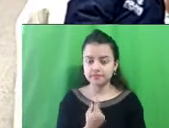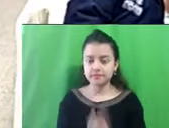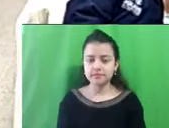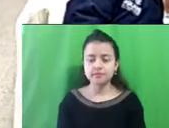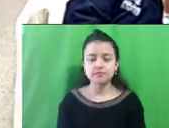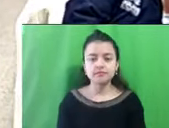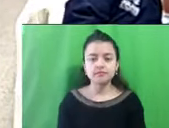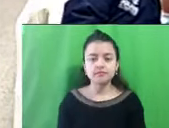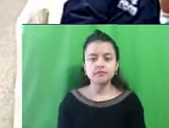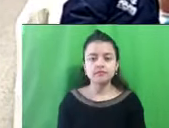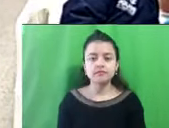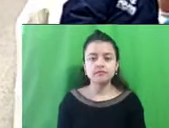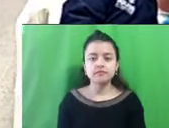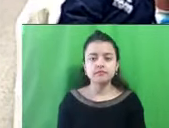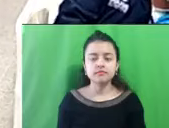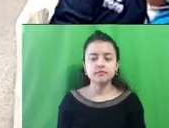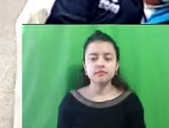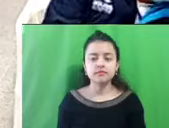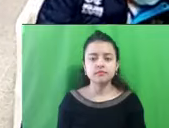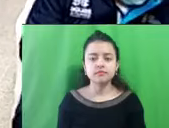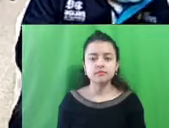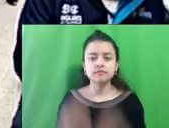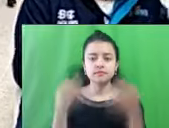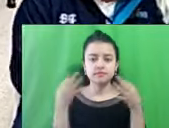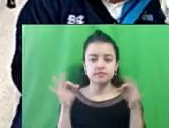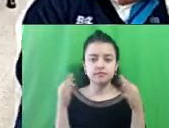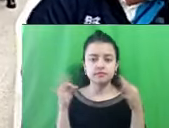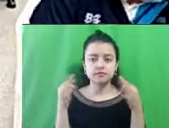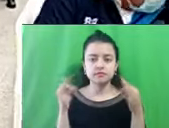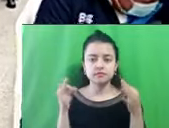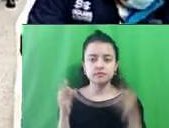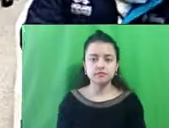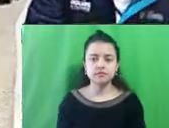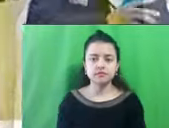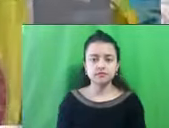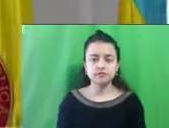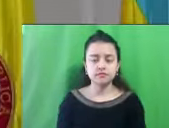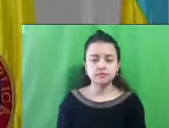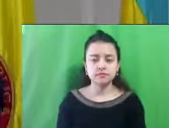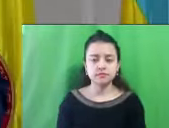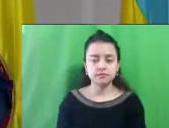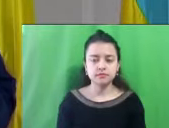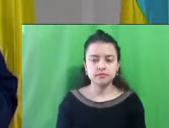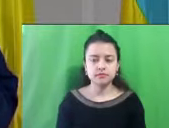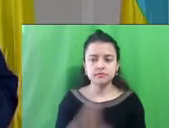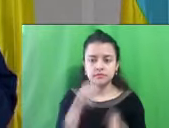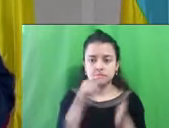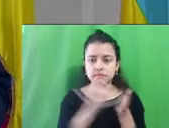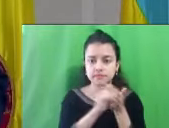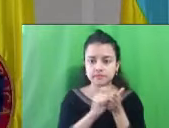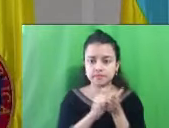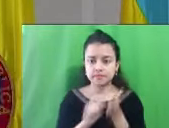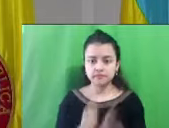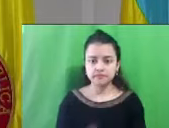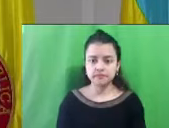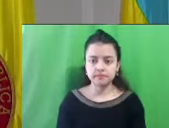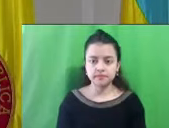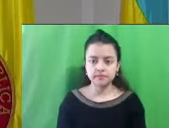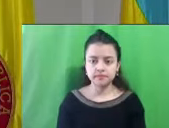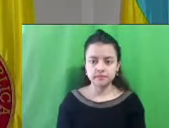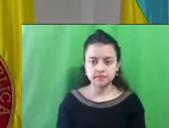pueden consignar sus preguntas en los formatos, las vamos a contestar. Lo que ahorita nos preguntaba la señora, ya la